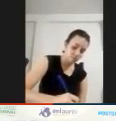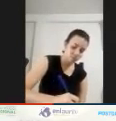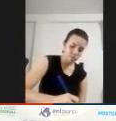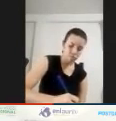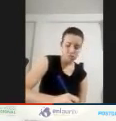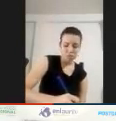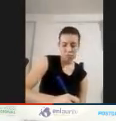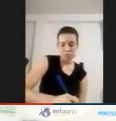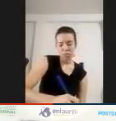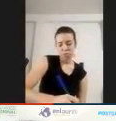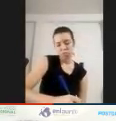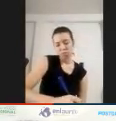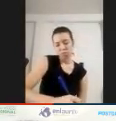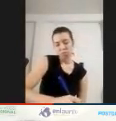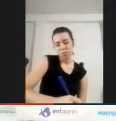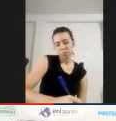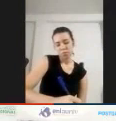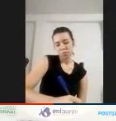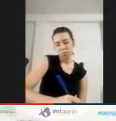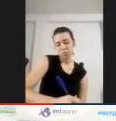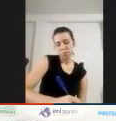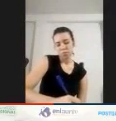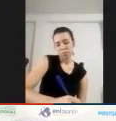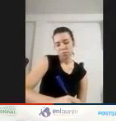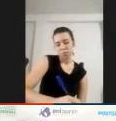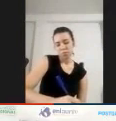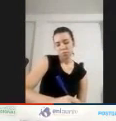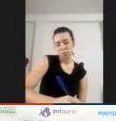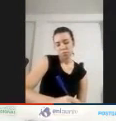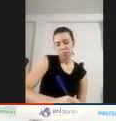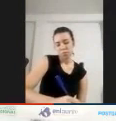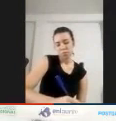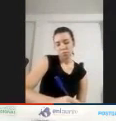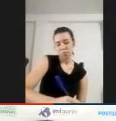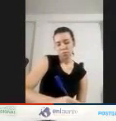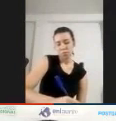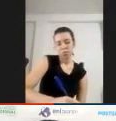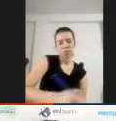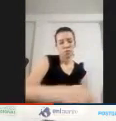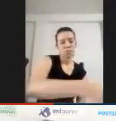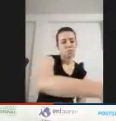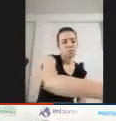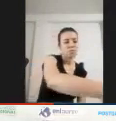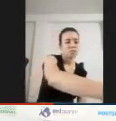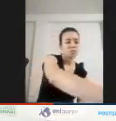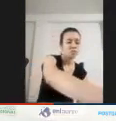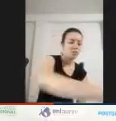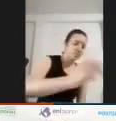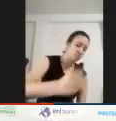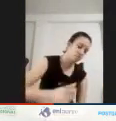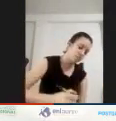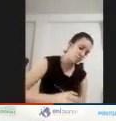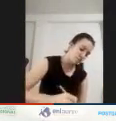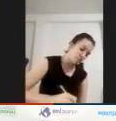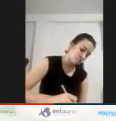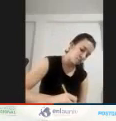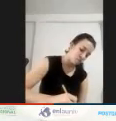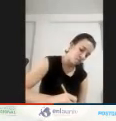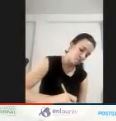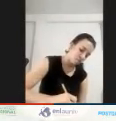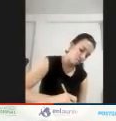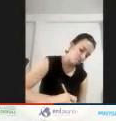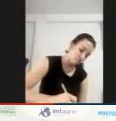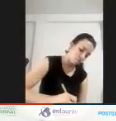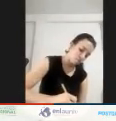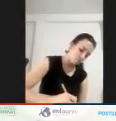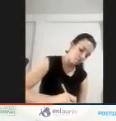columna vertebral de la estructura jurídica de un país. Los tratados internacionales, también algunos de los compañeros, también algunos de